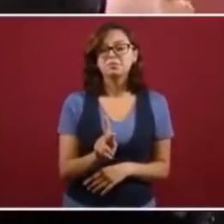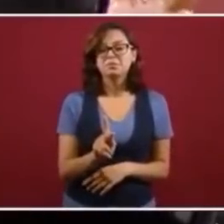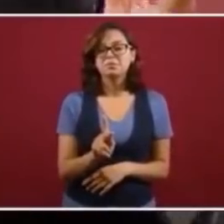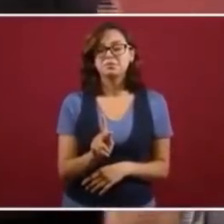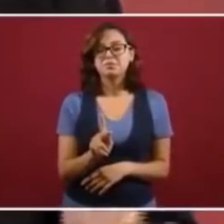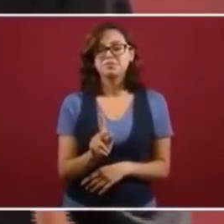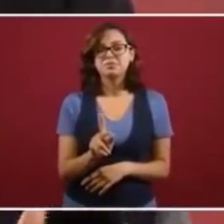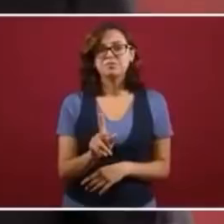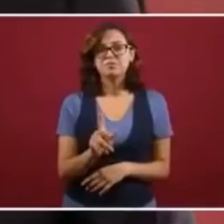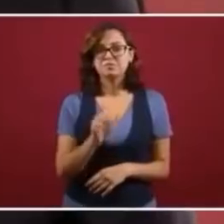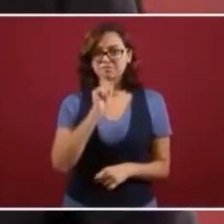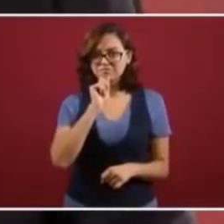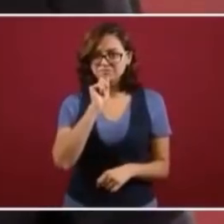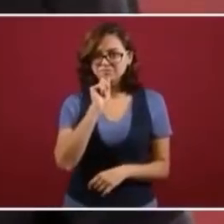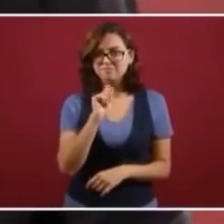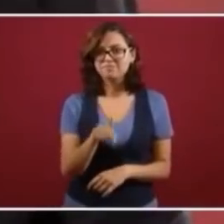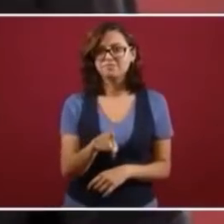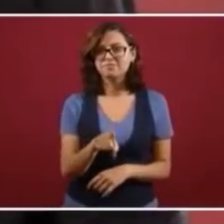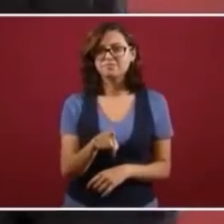los